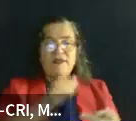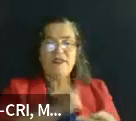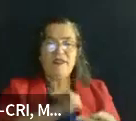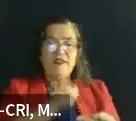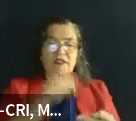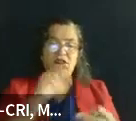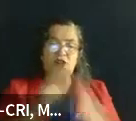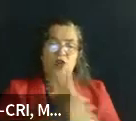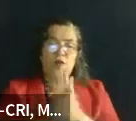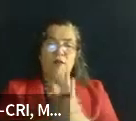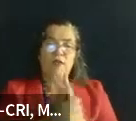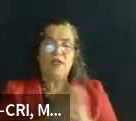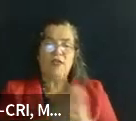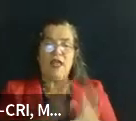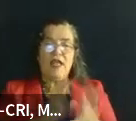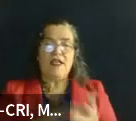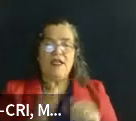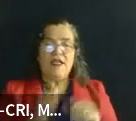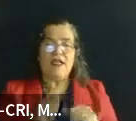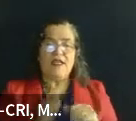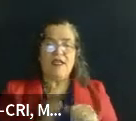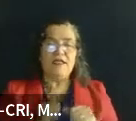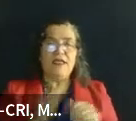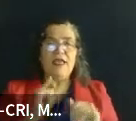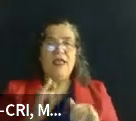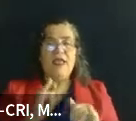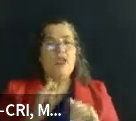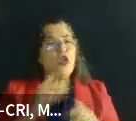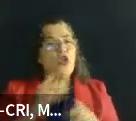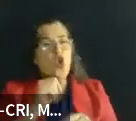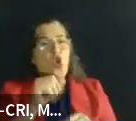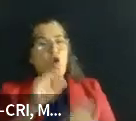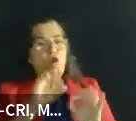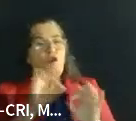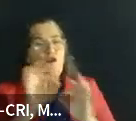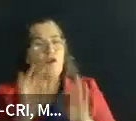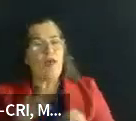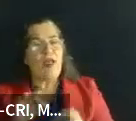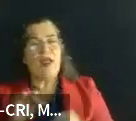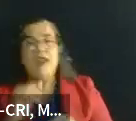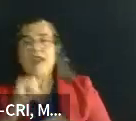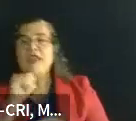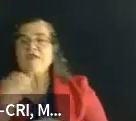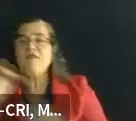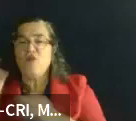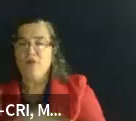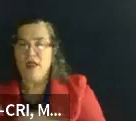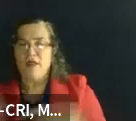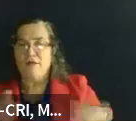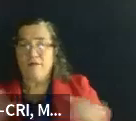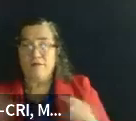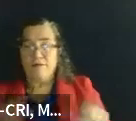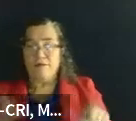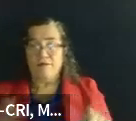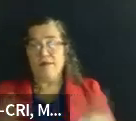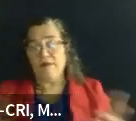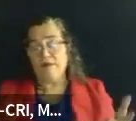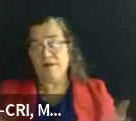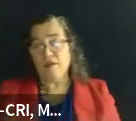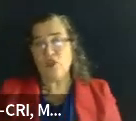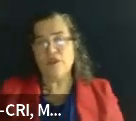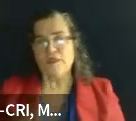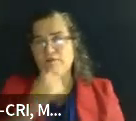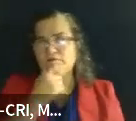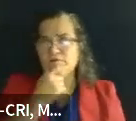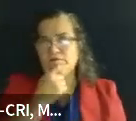competencias adquiridas en la educación no formal e informal. O sea, sin duda nos lleva a pensar en un